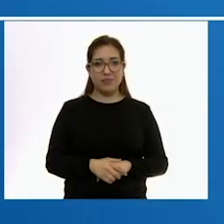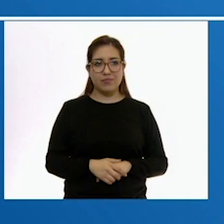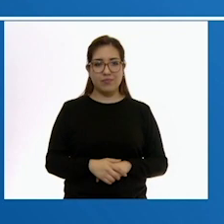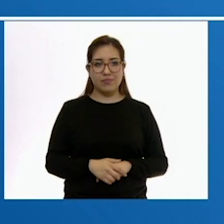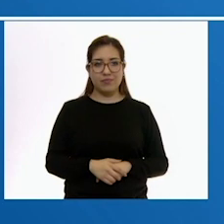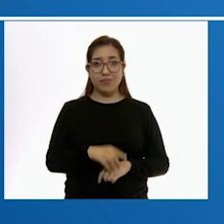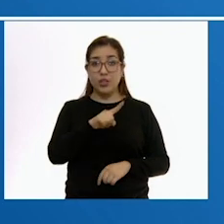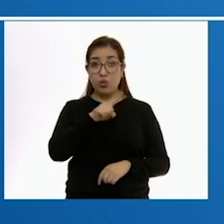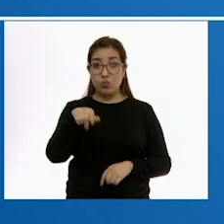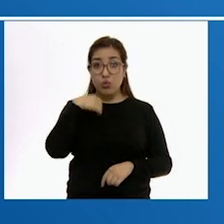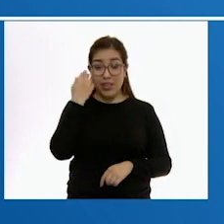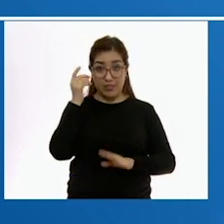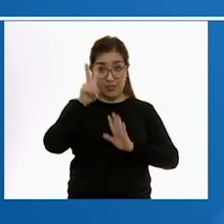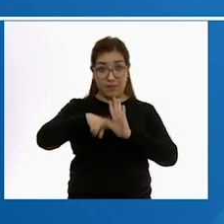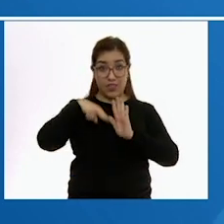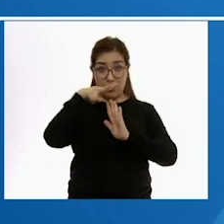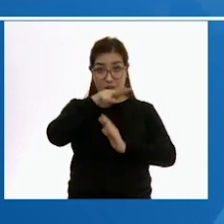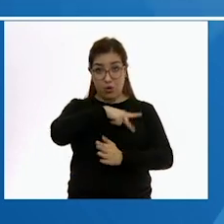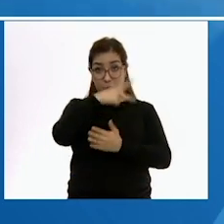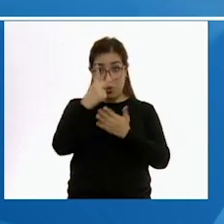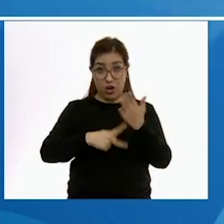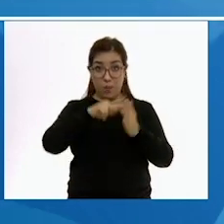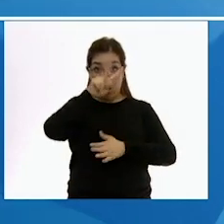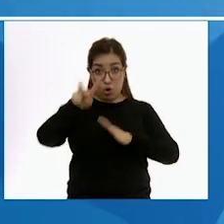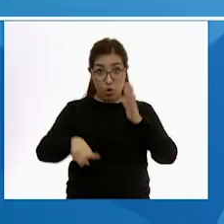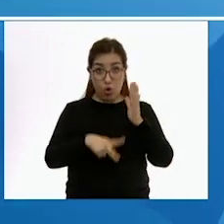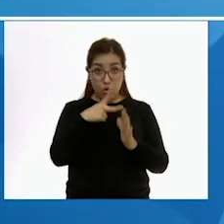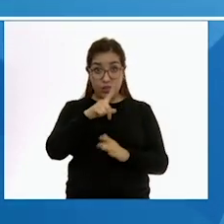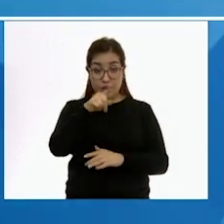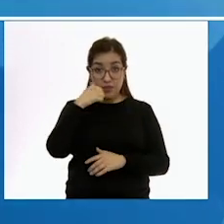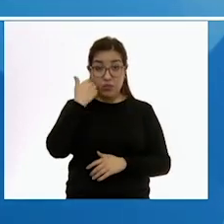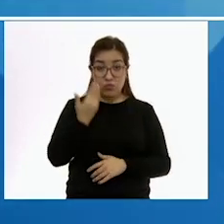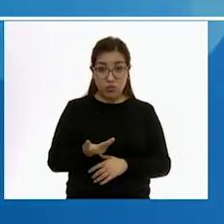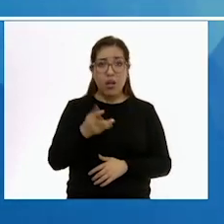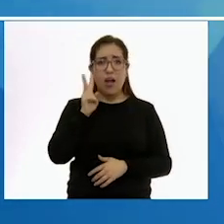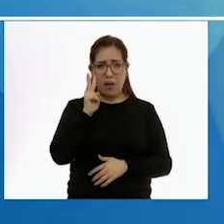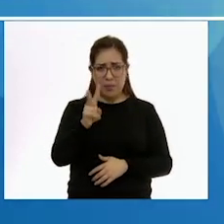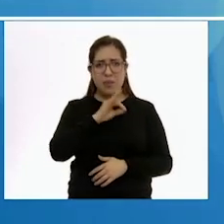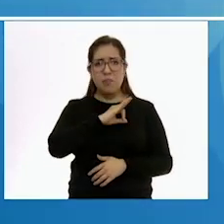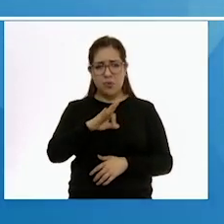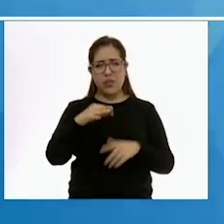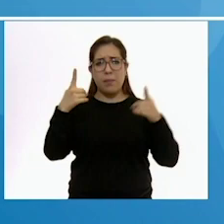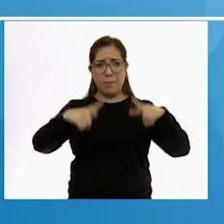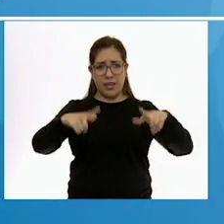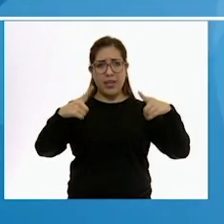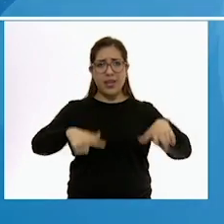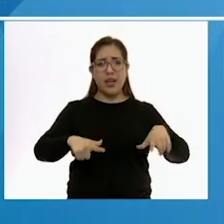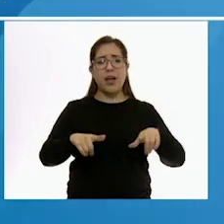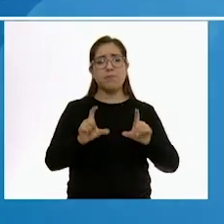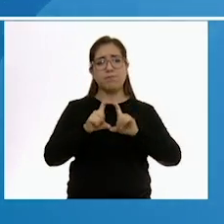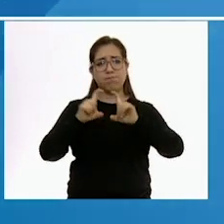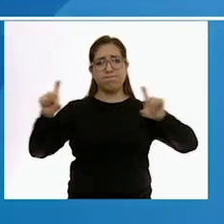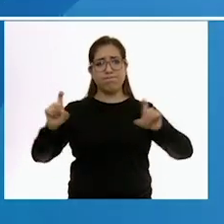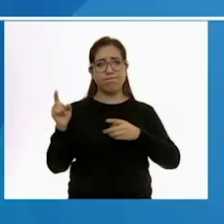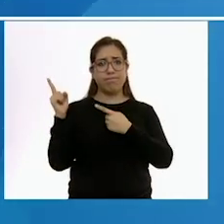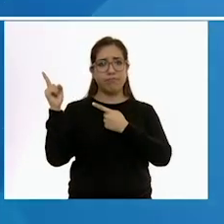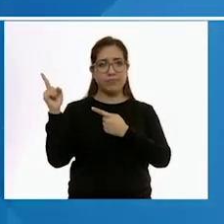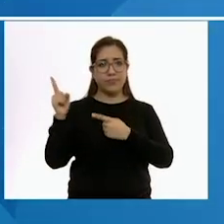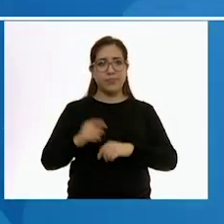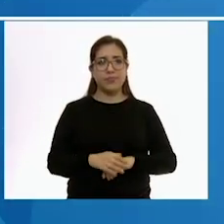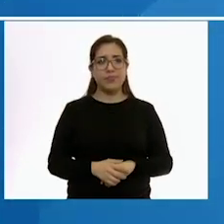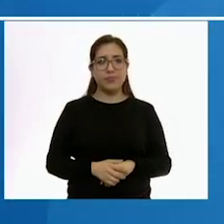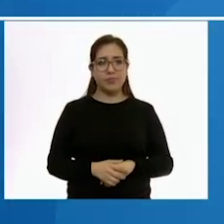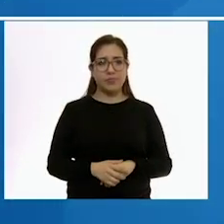Si quieres volver a ver los programas de Aprende en Casa, los puedes encontrar en la siguiente liga. Aprende en Casa.cep.gov